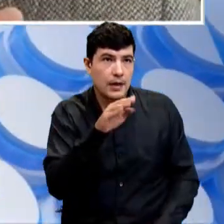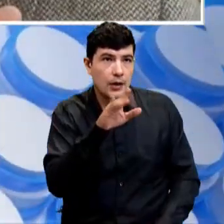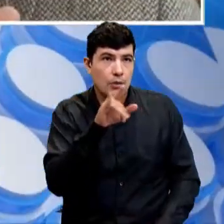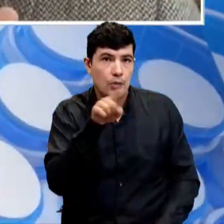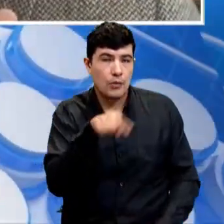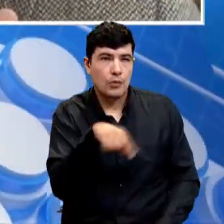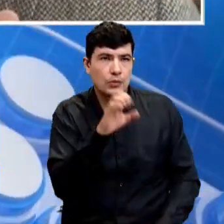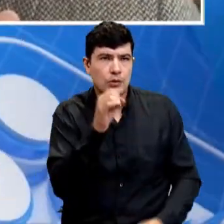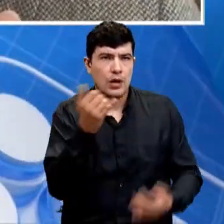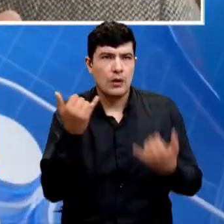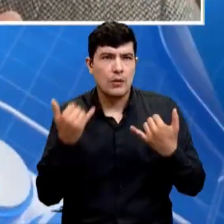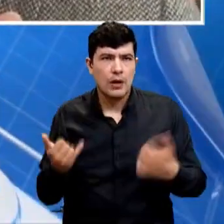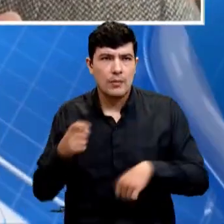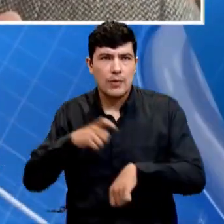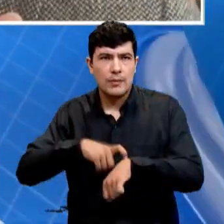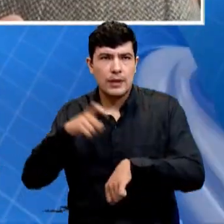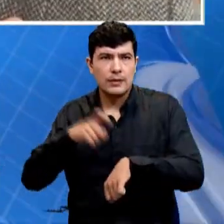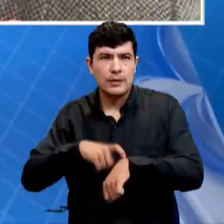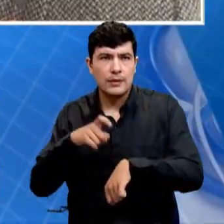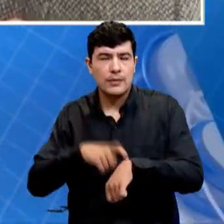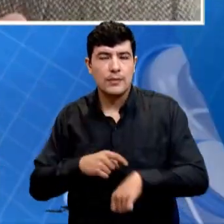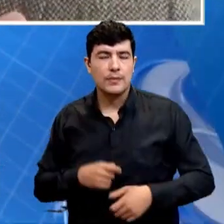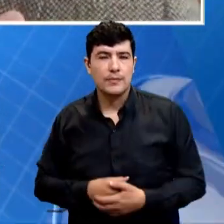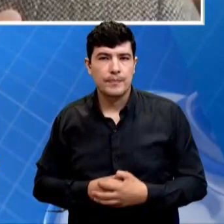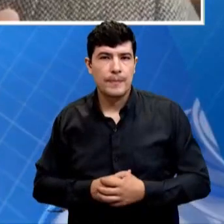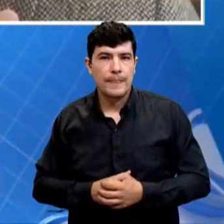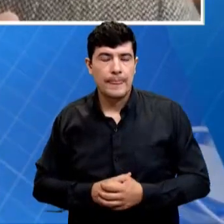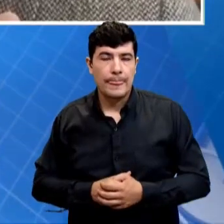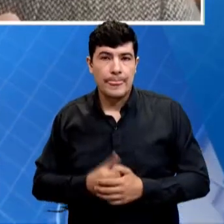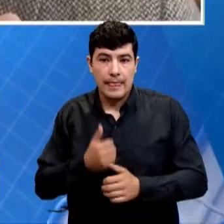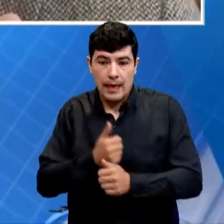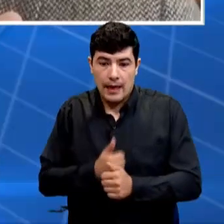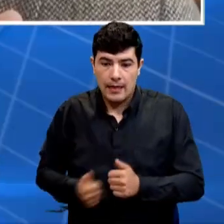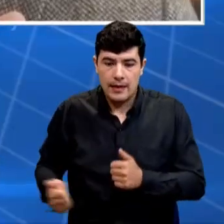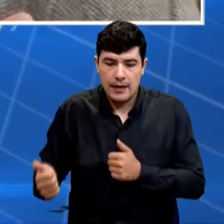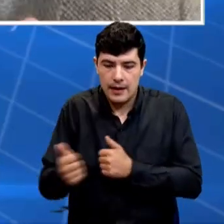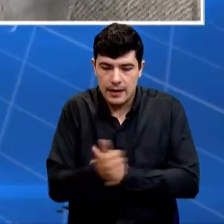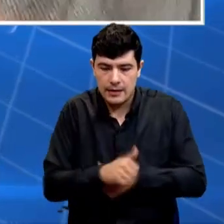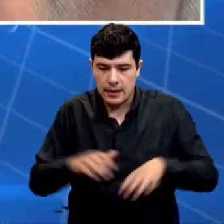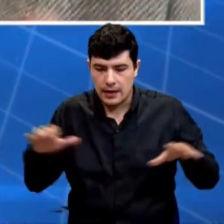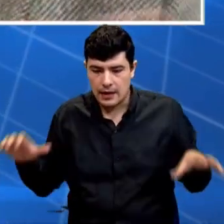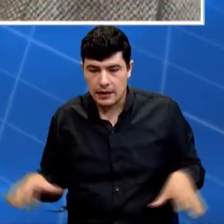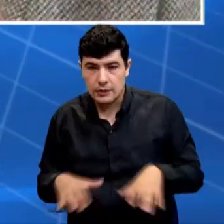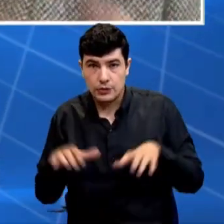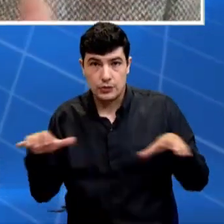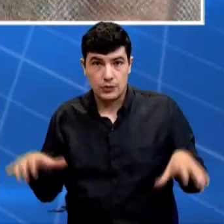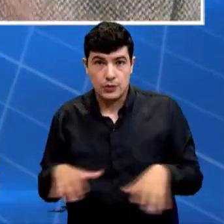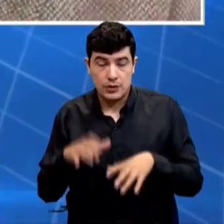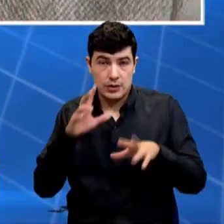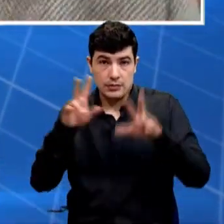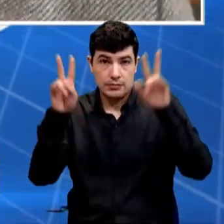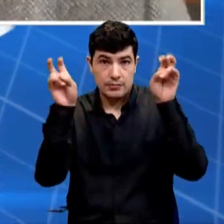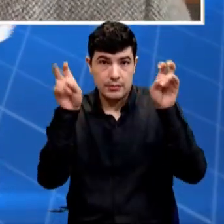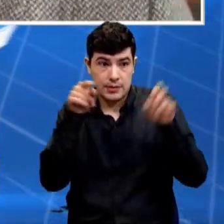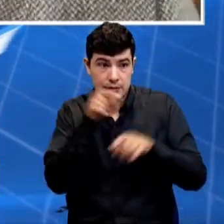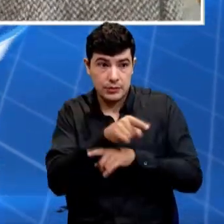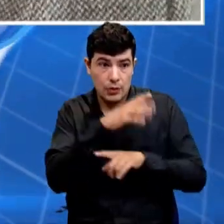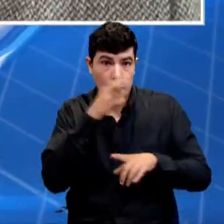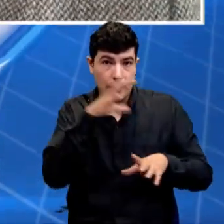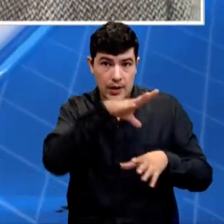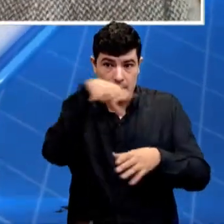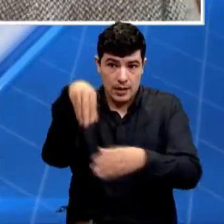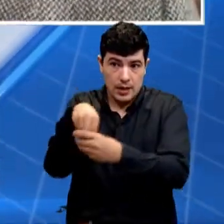porque en este momento no están adelantándose con su grupo, que además supuestamente ya no